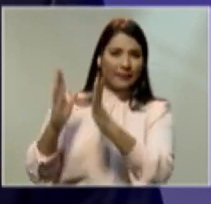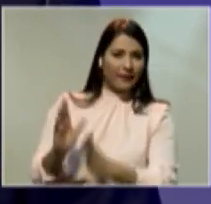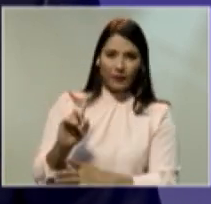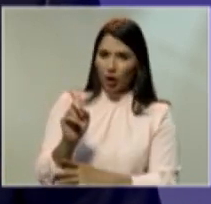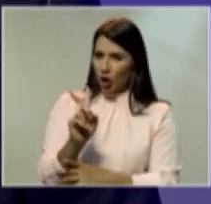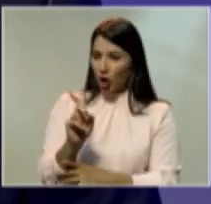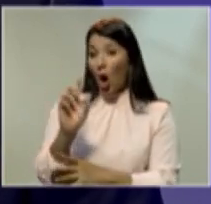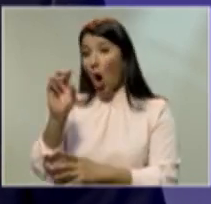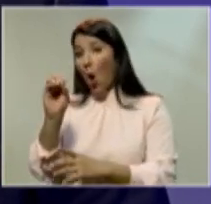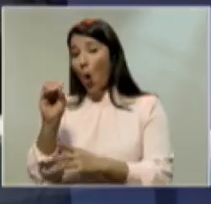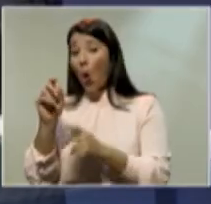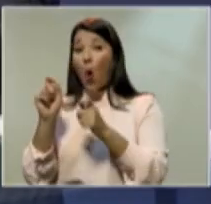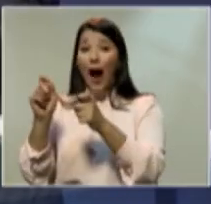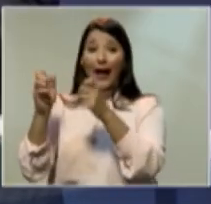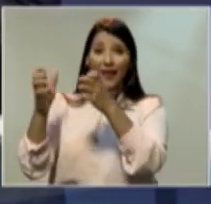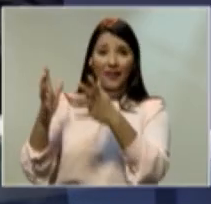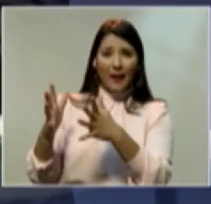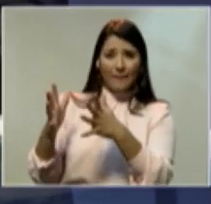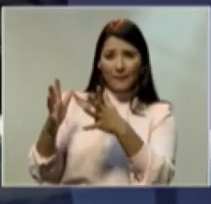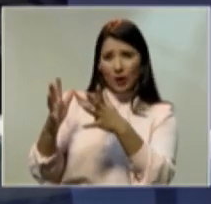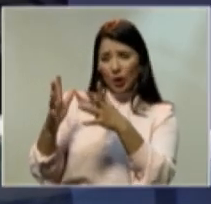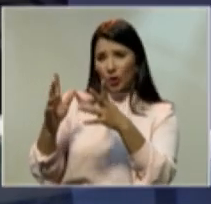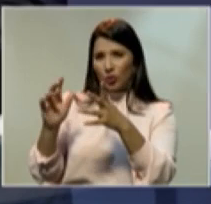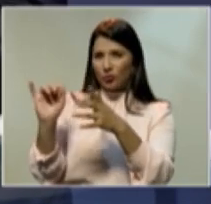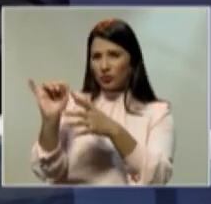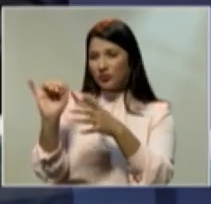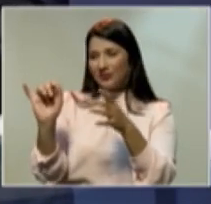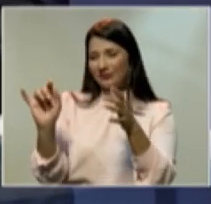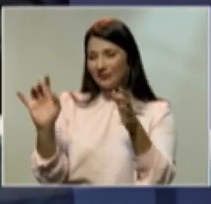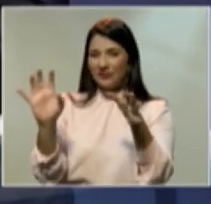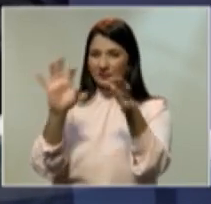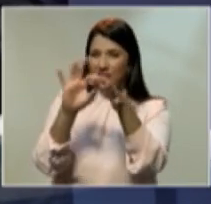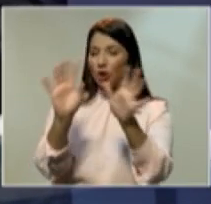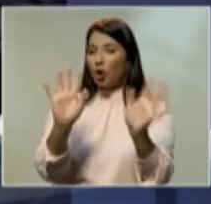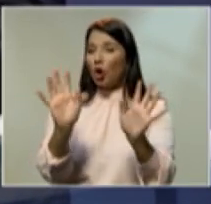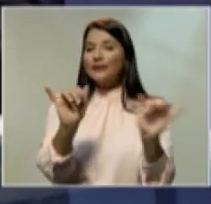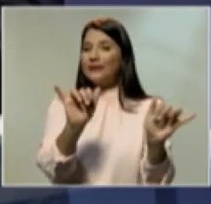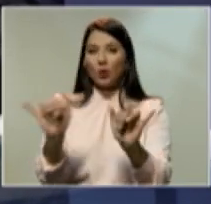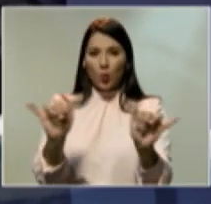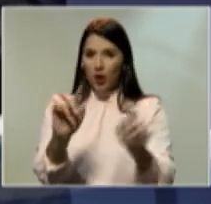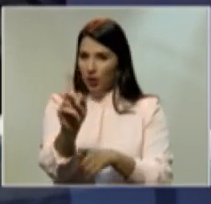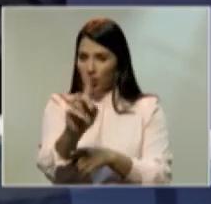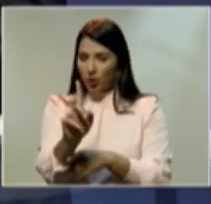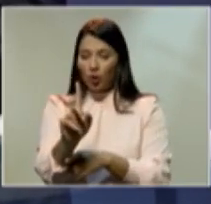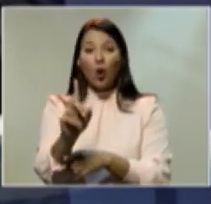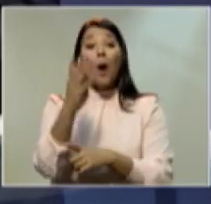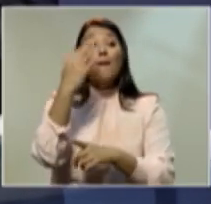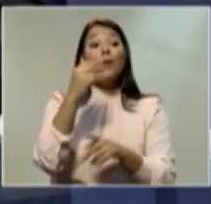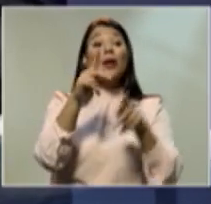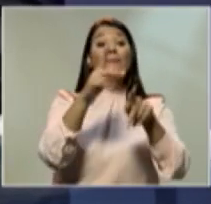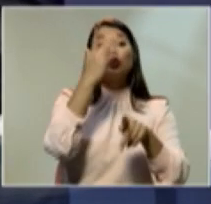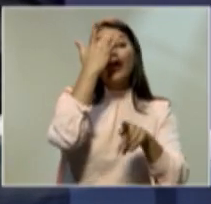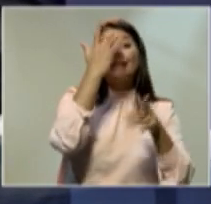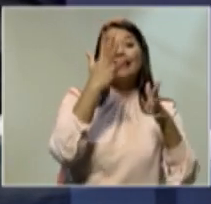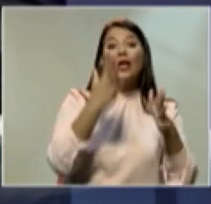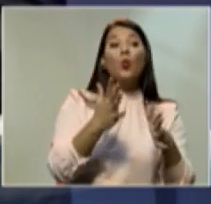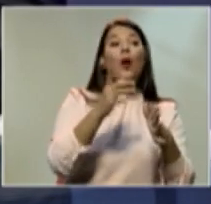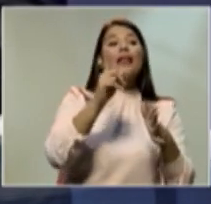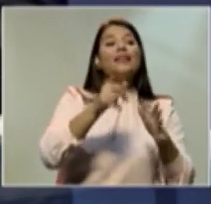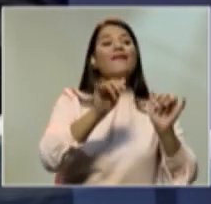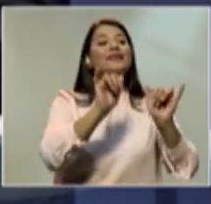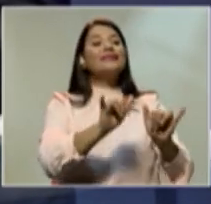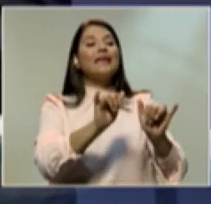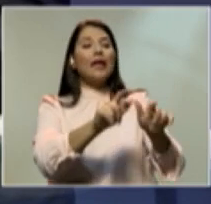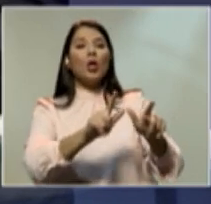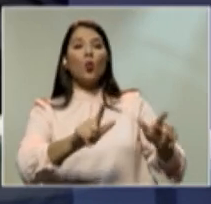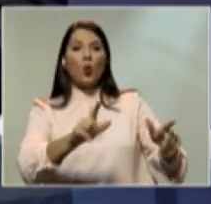del académico, porque lo propio del intelectual es estar en la plaza pública,